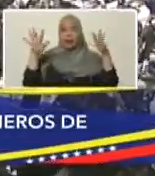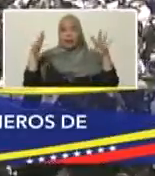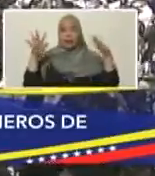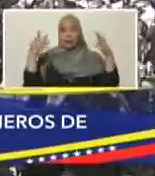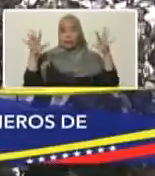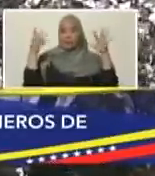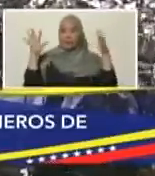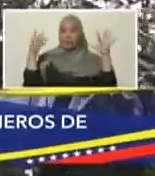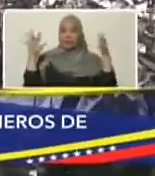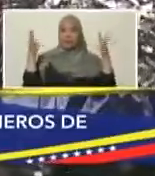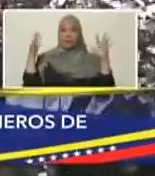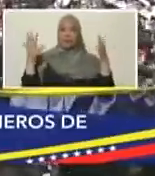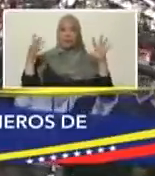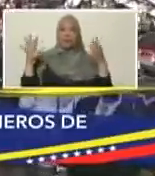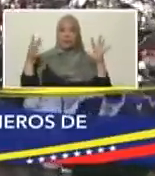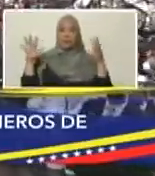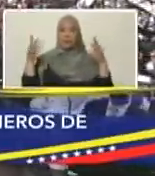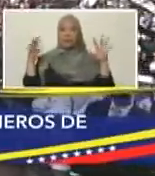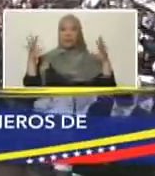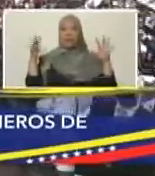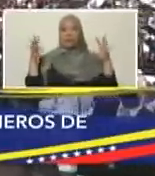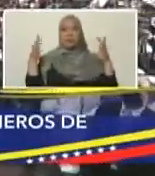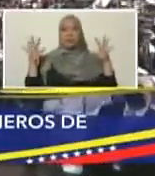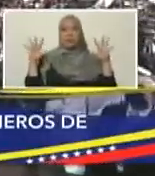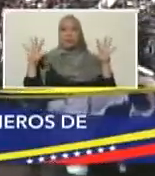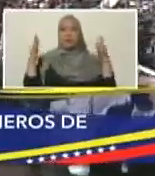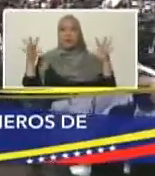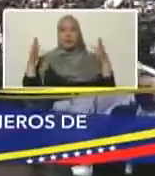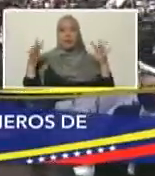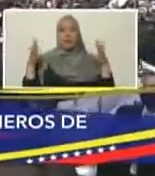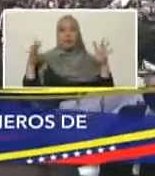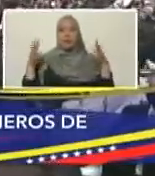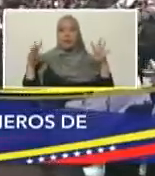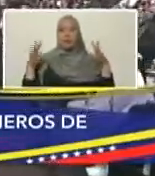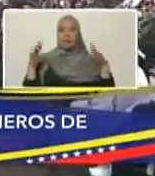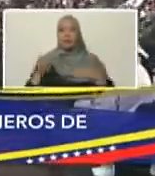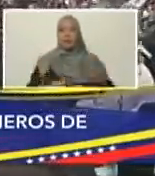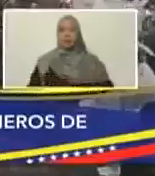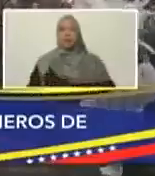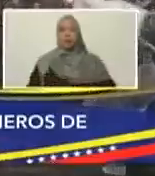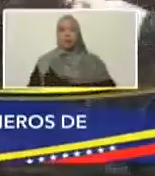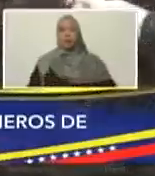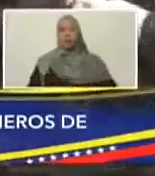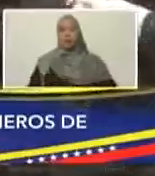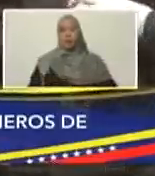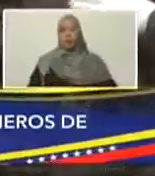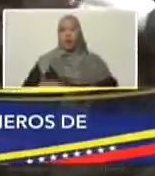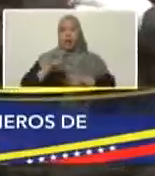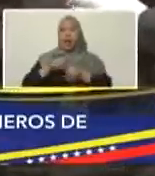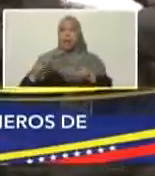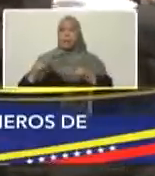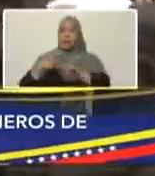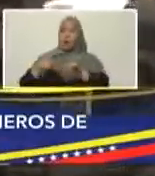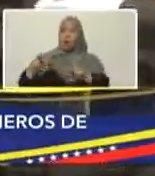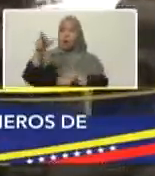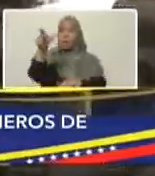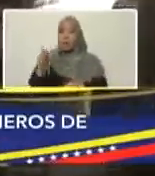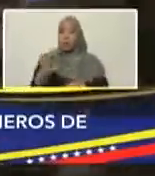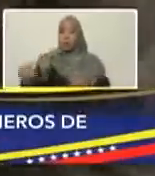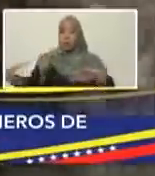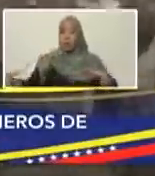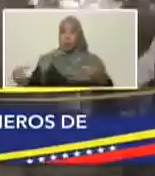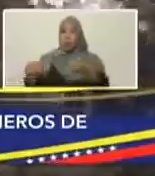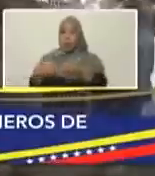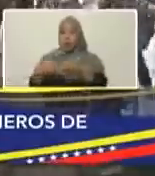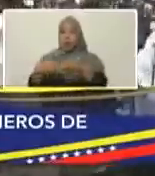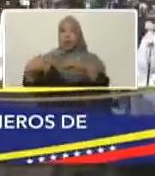Ascenso autorizado a mayor y capitán de corbeta. La Fuerza Armada Nacional Bolivariana. Al grado de capitán y teniente de navío.